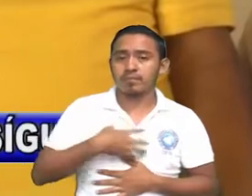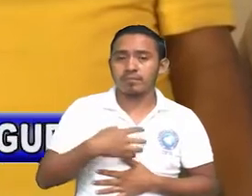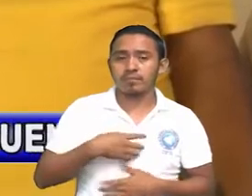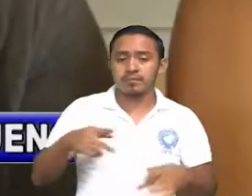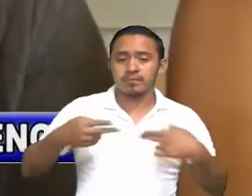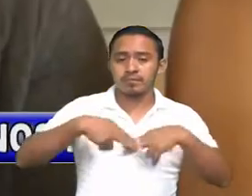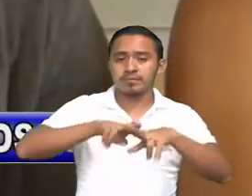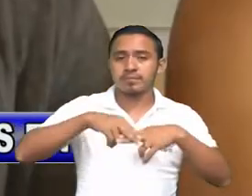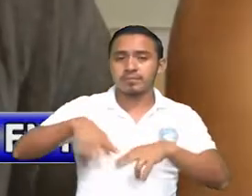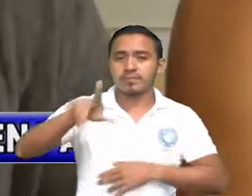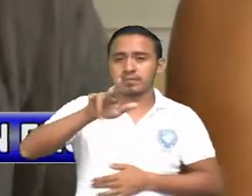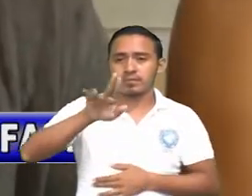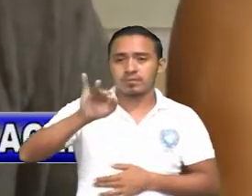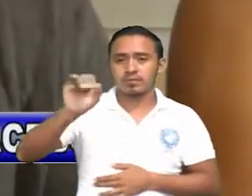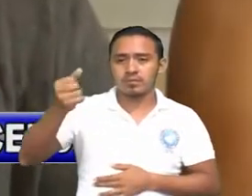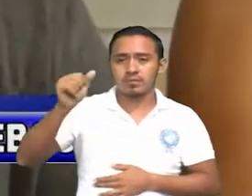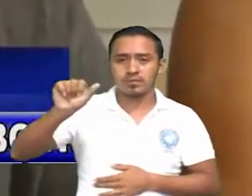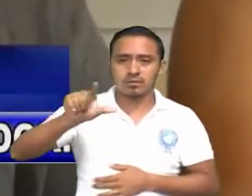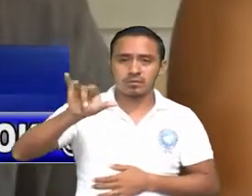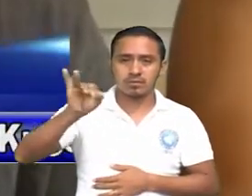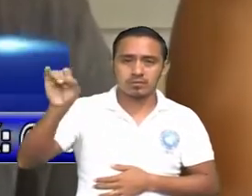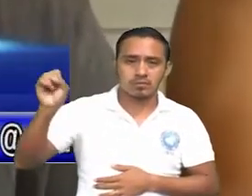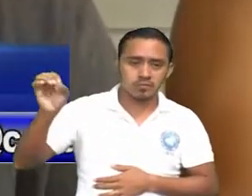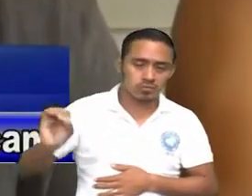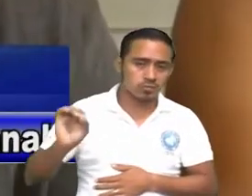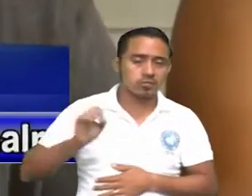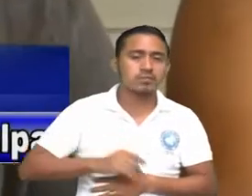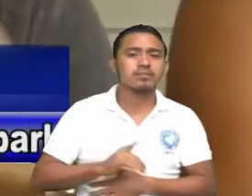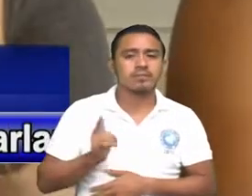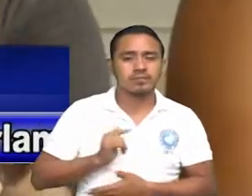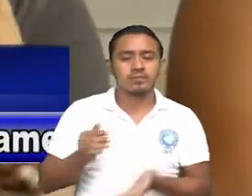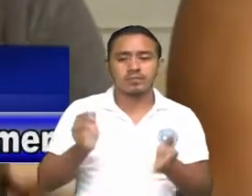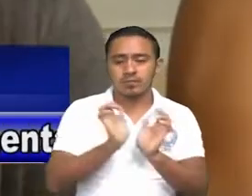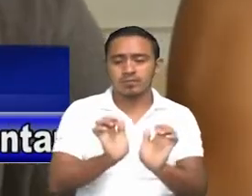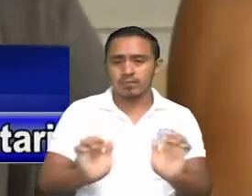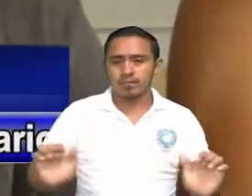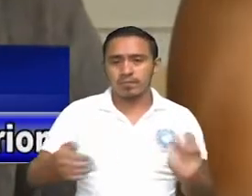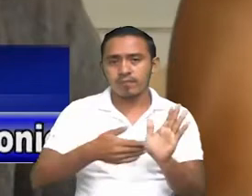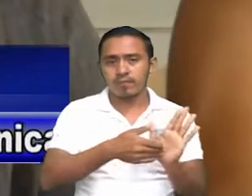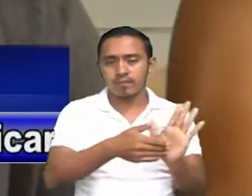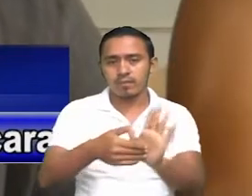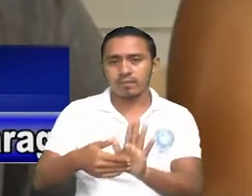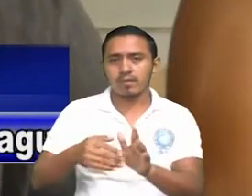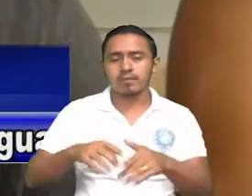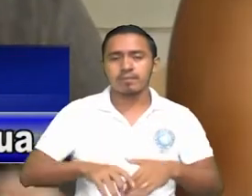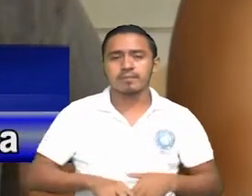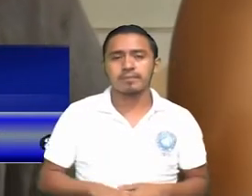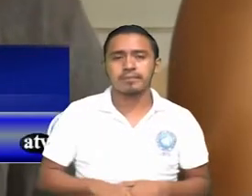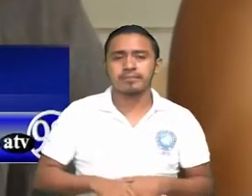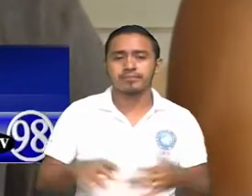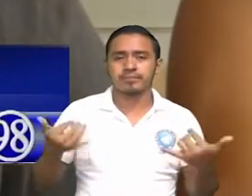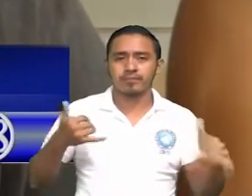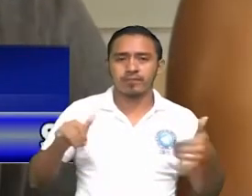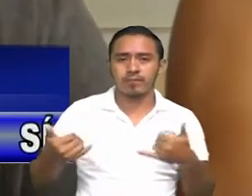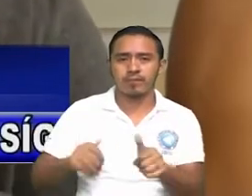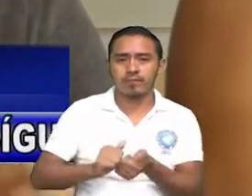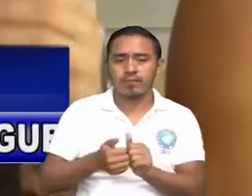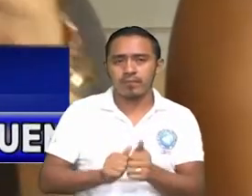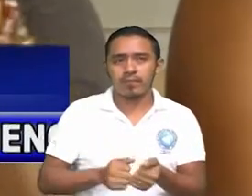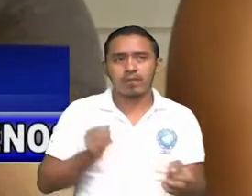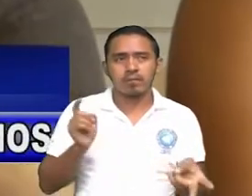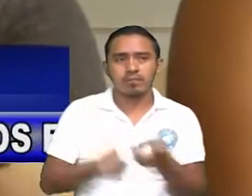parque Luis Alfonso Velázquez, nosotros ofrecemos para los pequeños del hogar los juegos